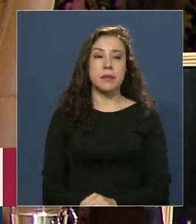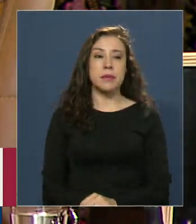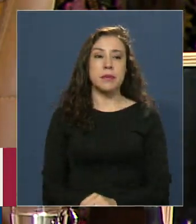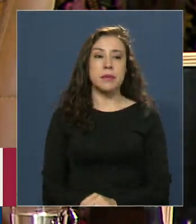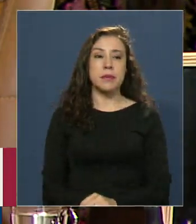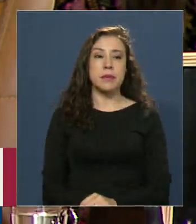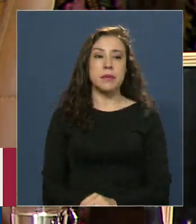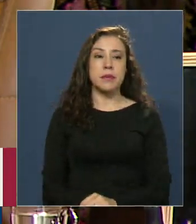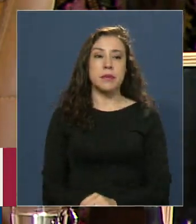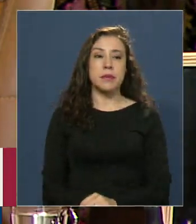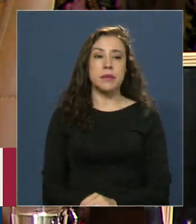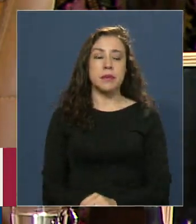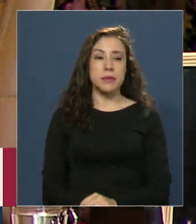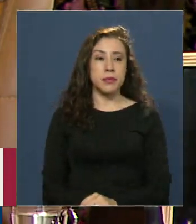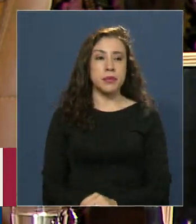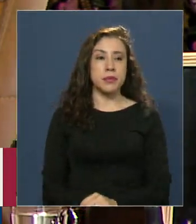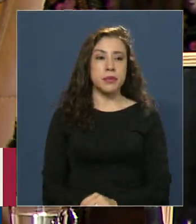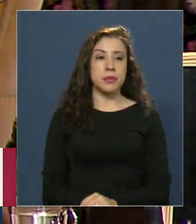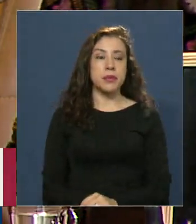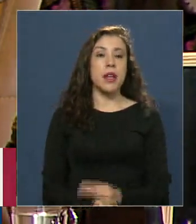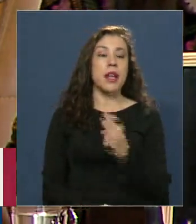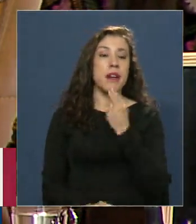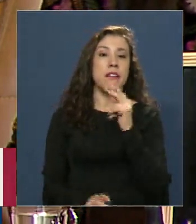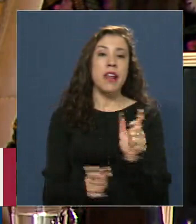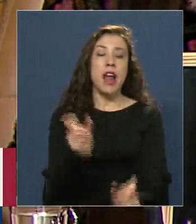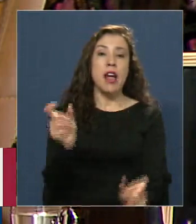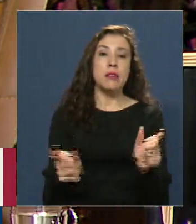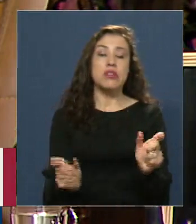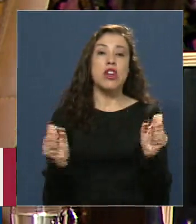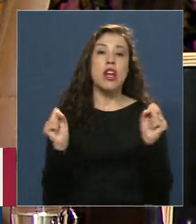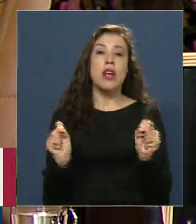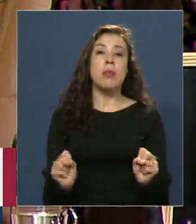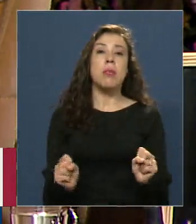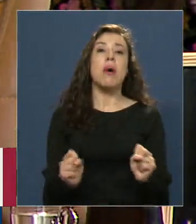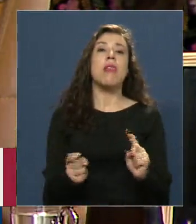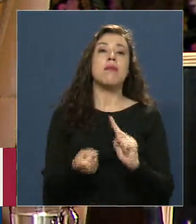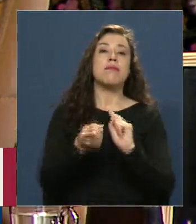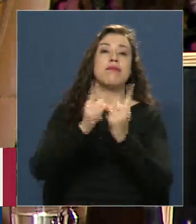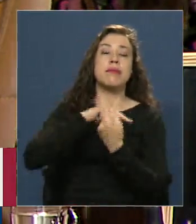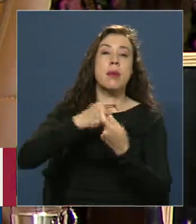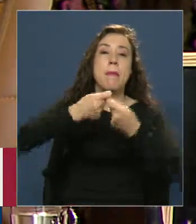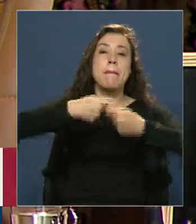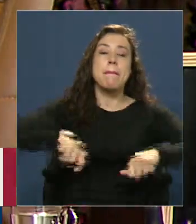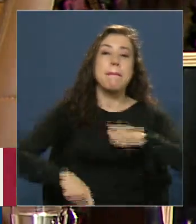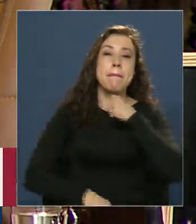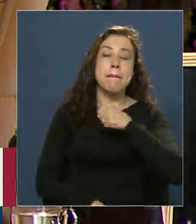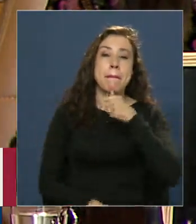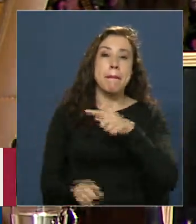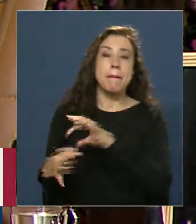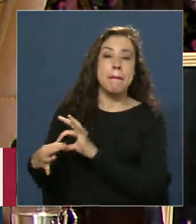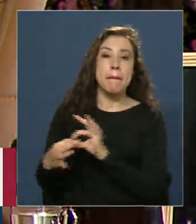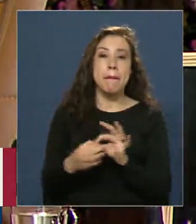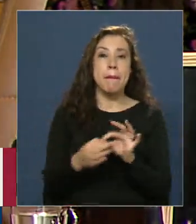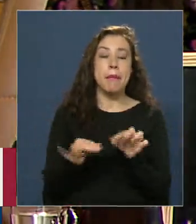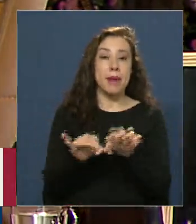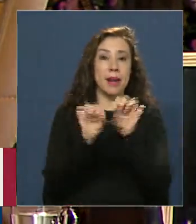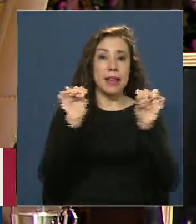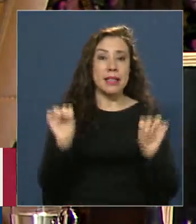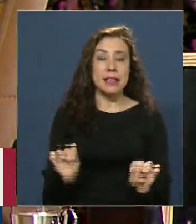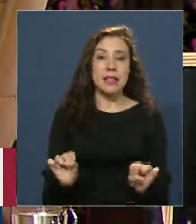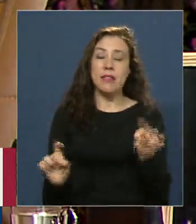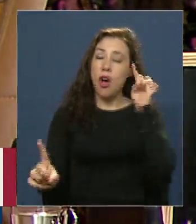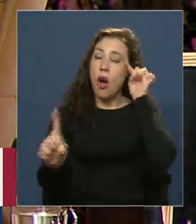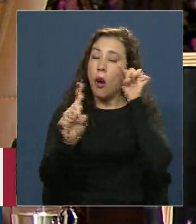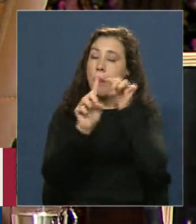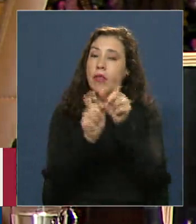Ante los eventos adversos que enfrentan las personas que podrían llevarlos a crear pobreza. Por lo tanto, este sistema está dirigido